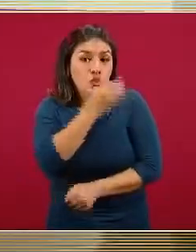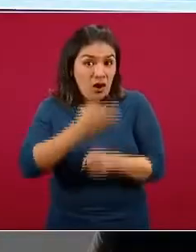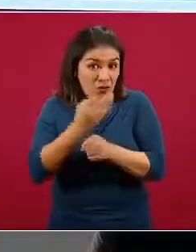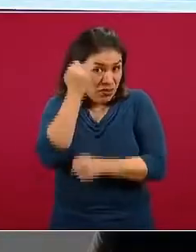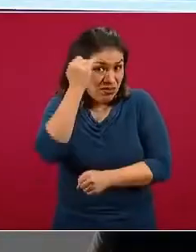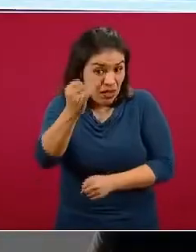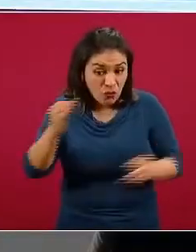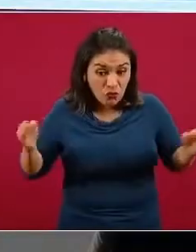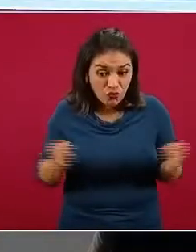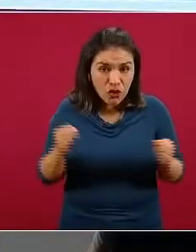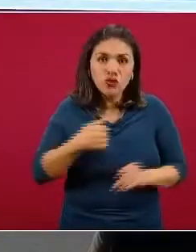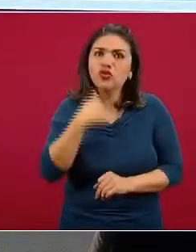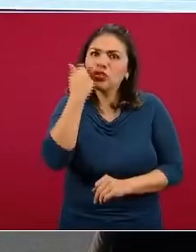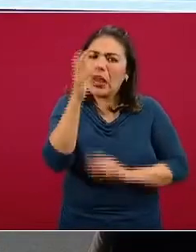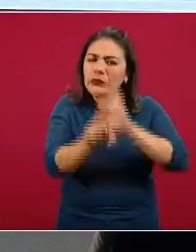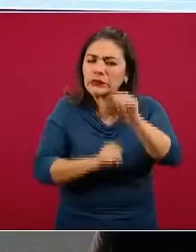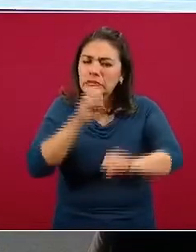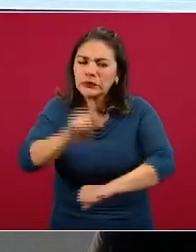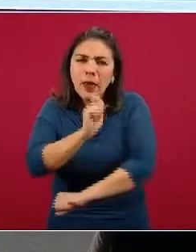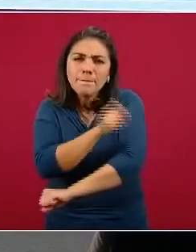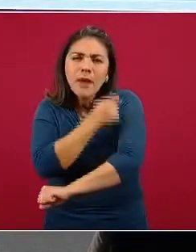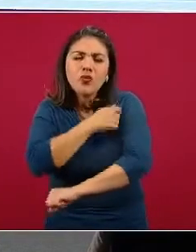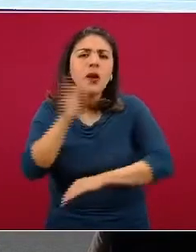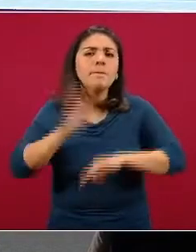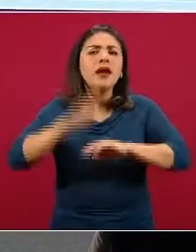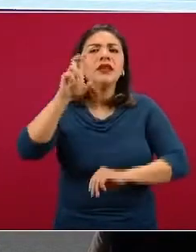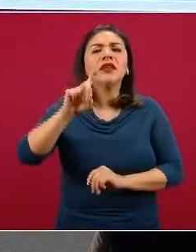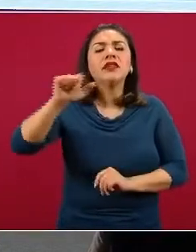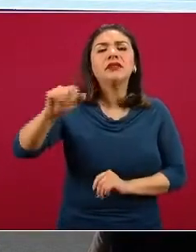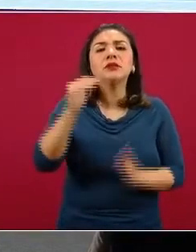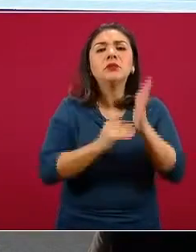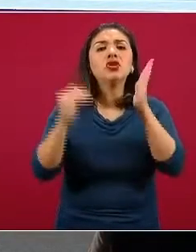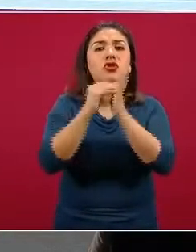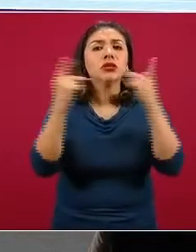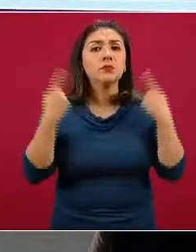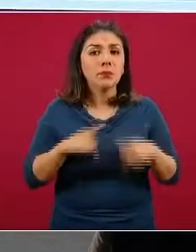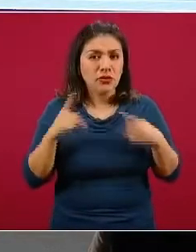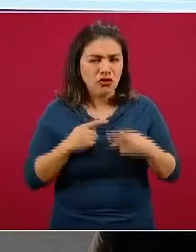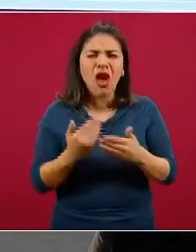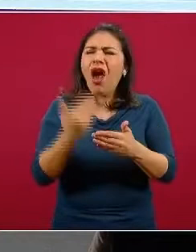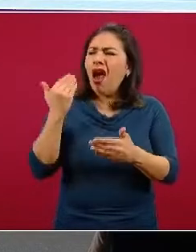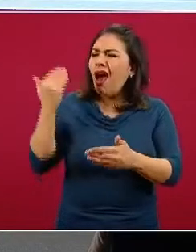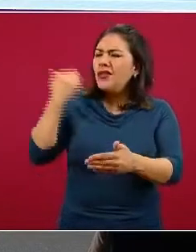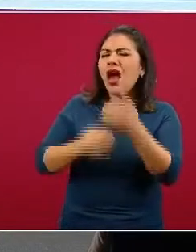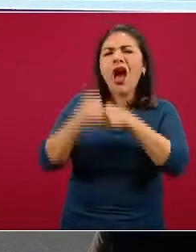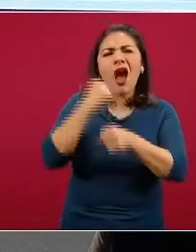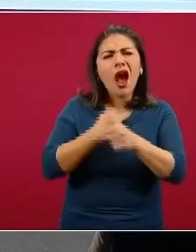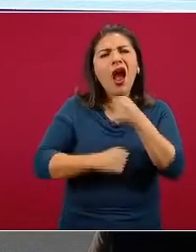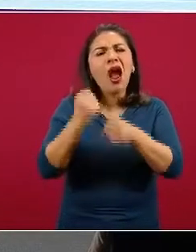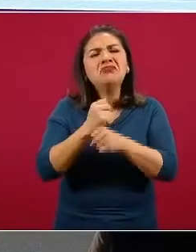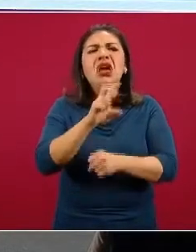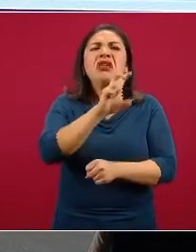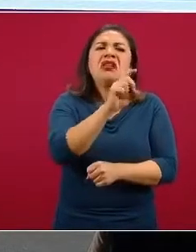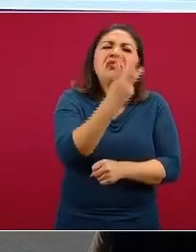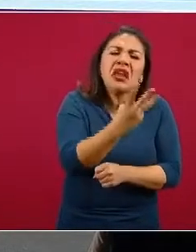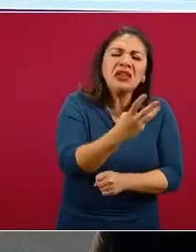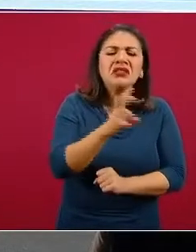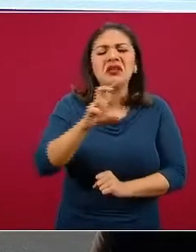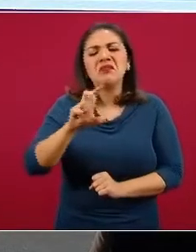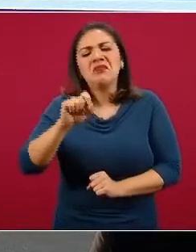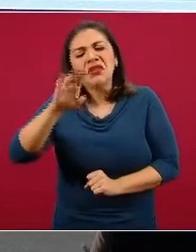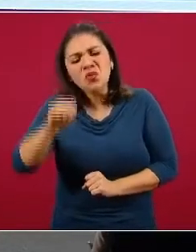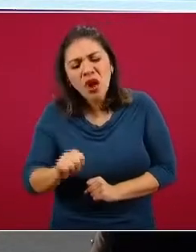temporada queremos vacunar más de 36 millones de personas. En años previos se habían vacunado 33, 29